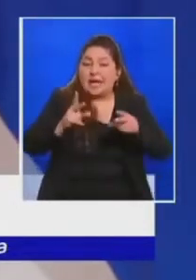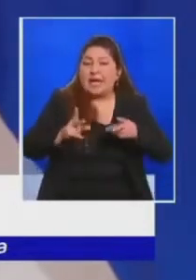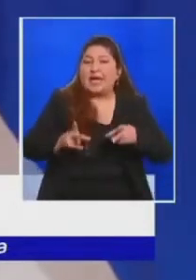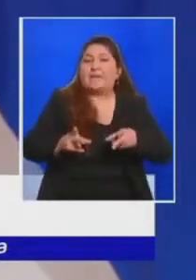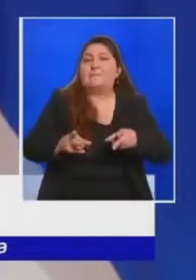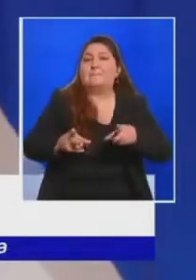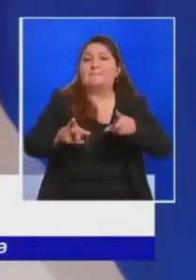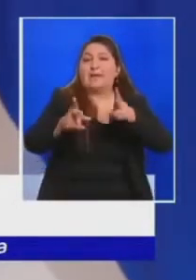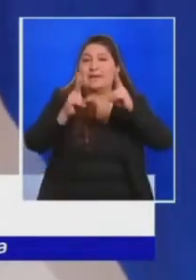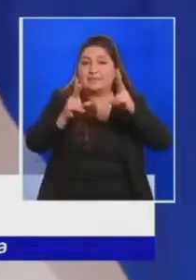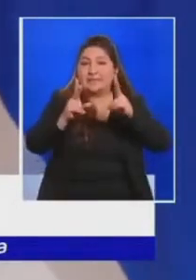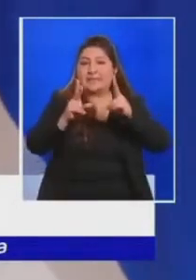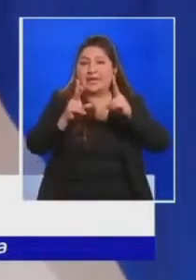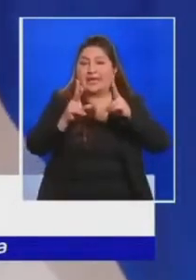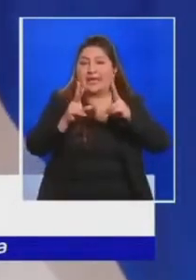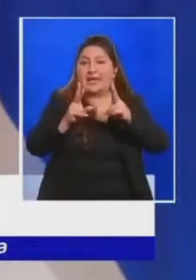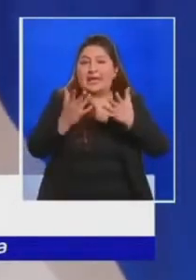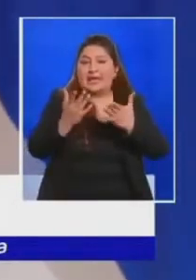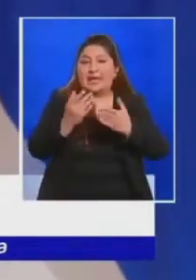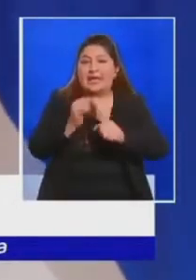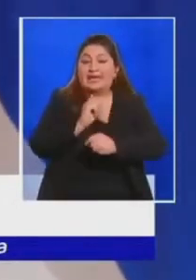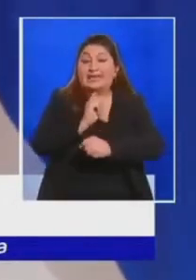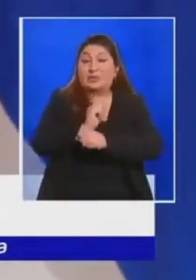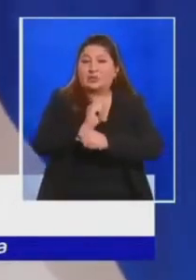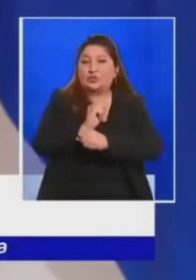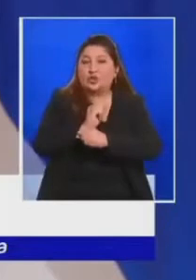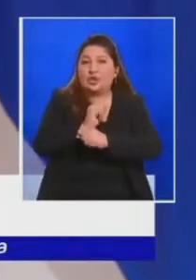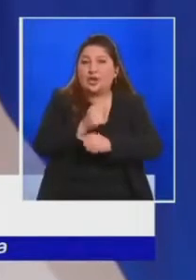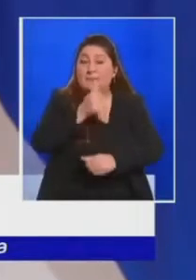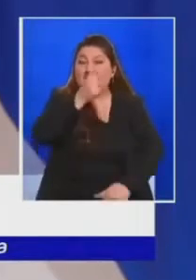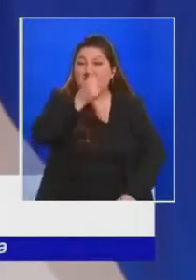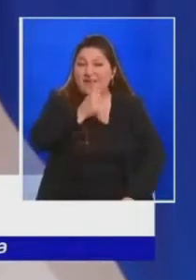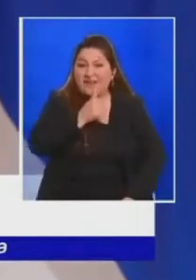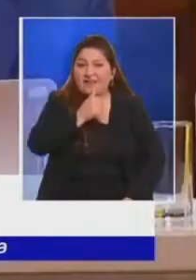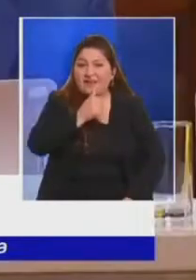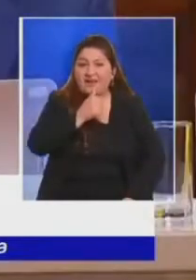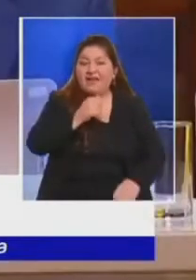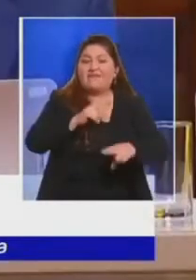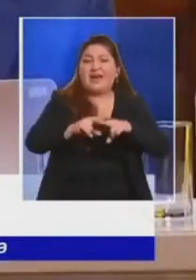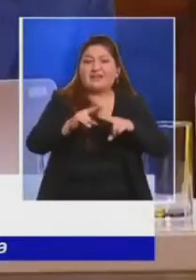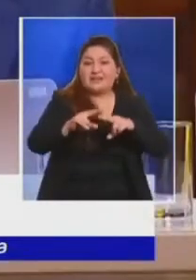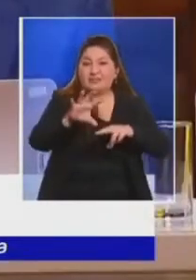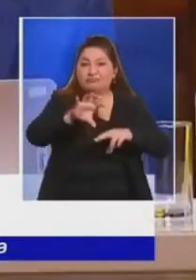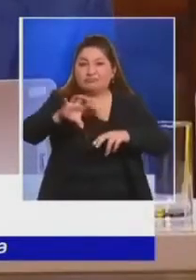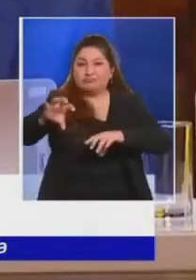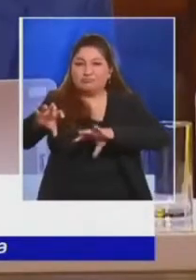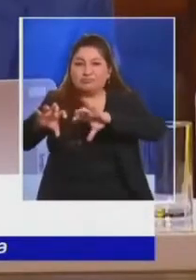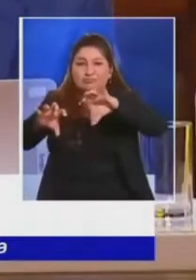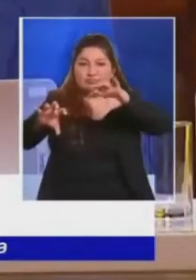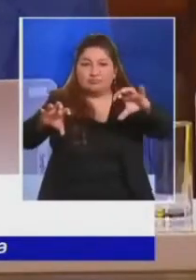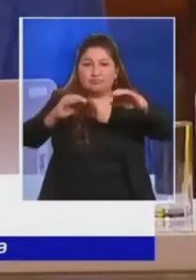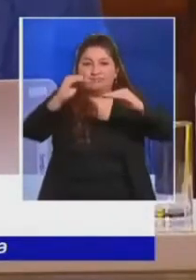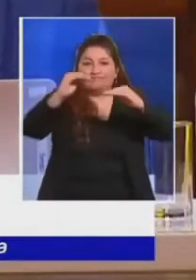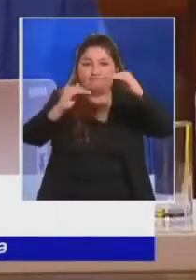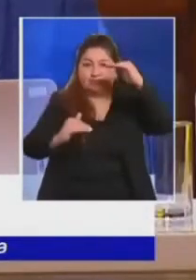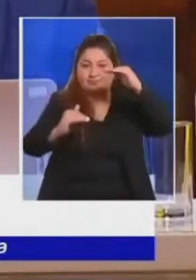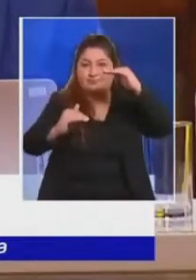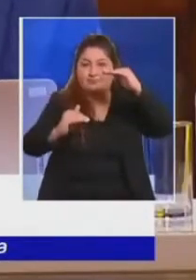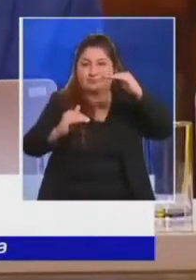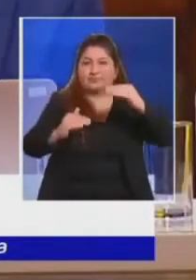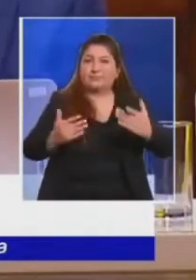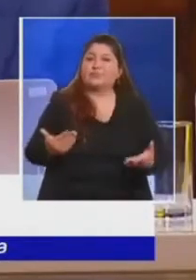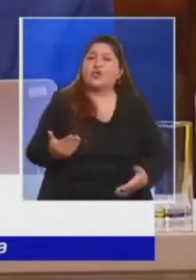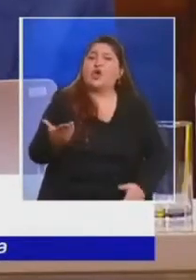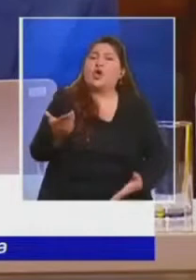de instituciones privadas, vas colocando la diferenciación y inmediatamente la desigualdad. ¿Cómo va a hacer para hacer entrar